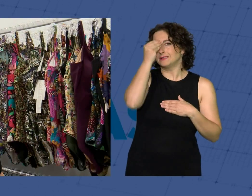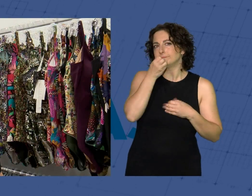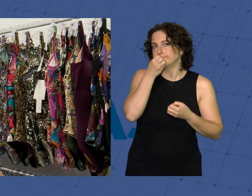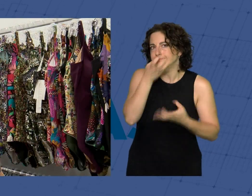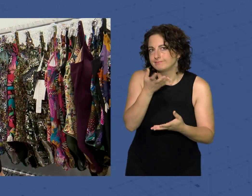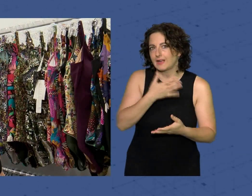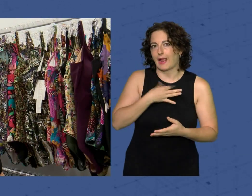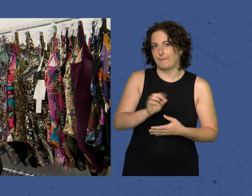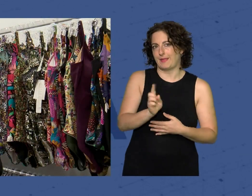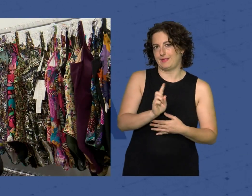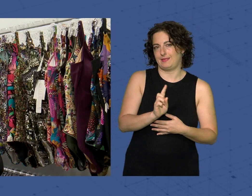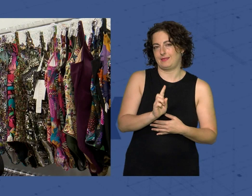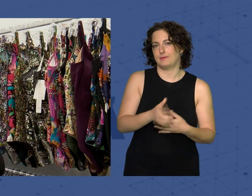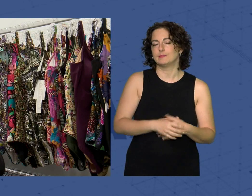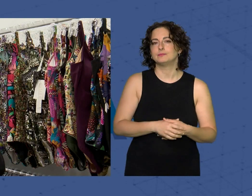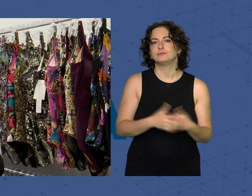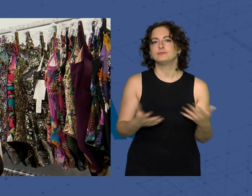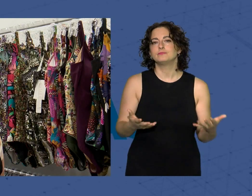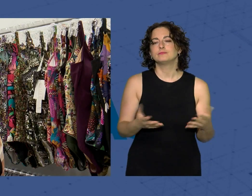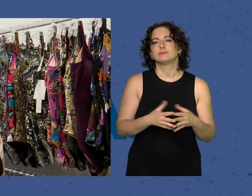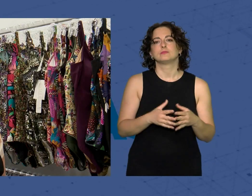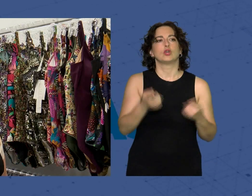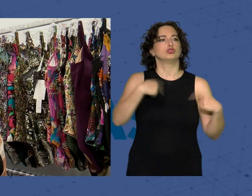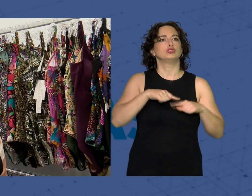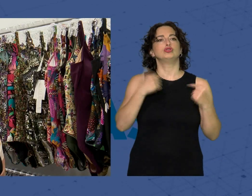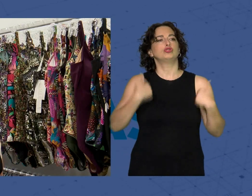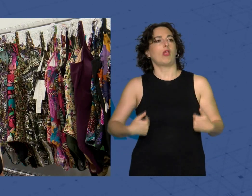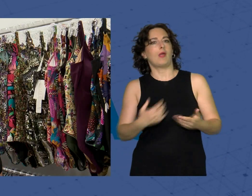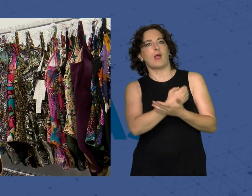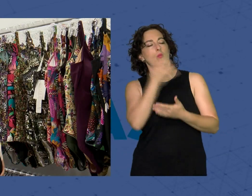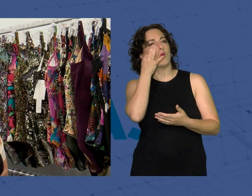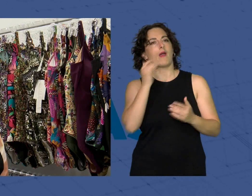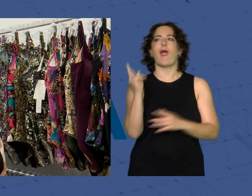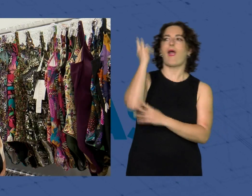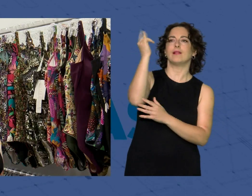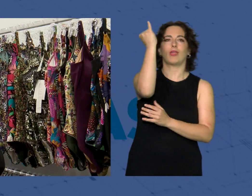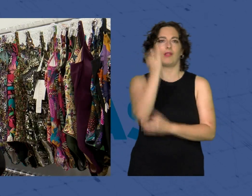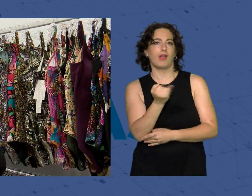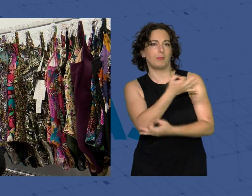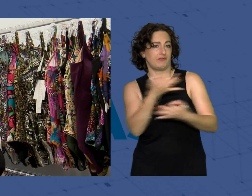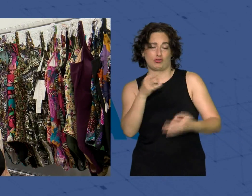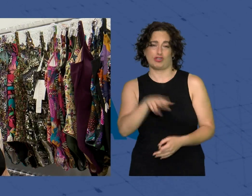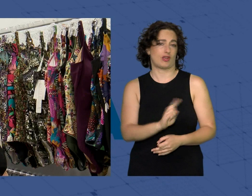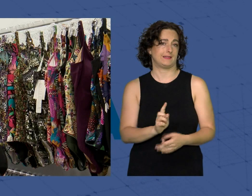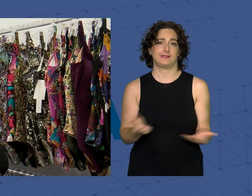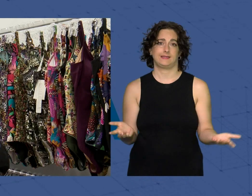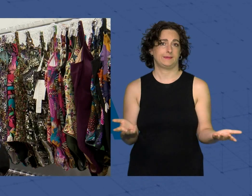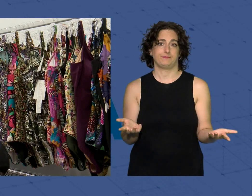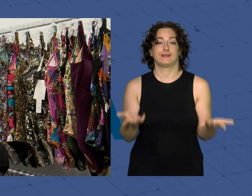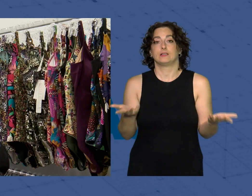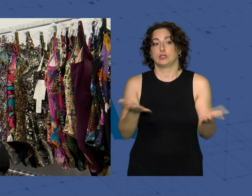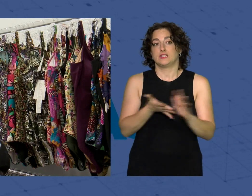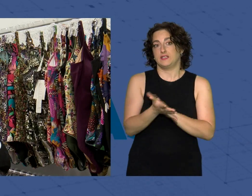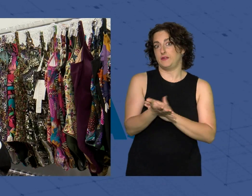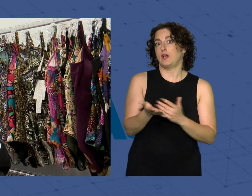eres capaz de expresar. No todas somos altas, delgadas y perfectas y el que tú